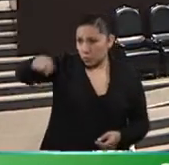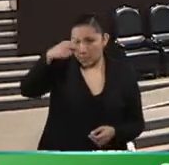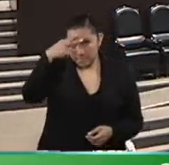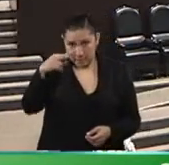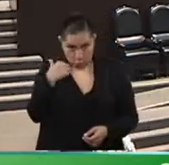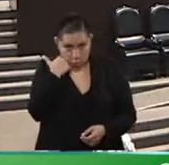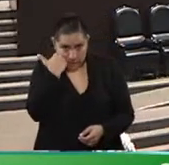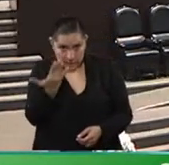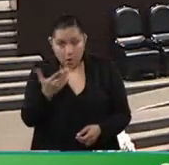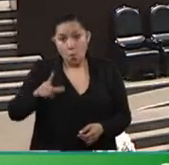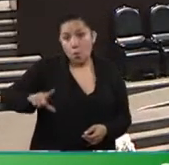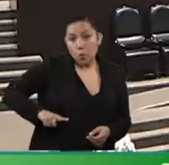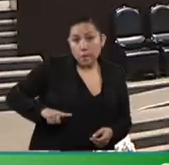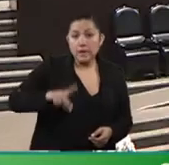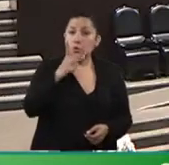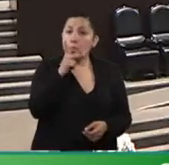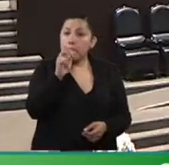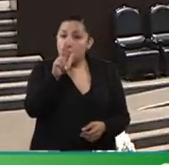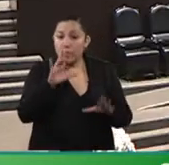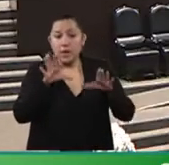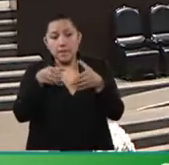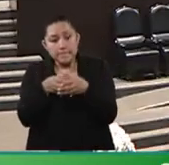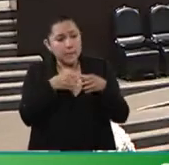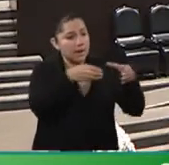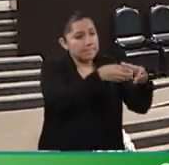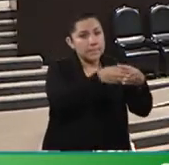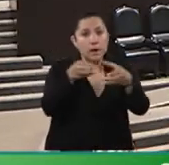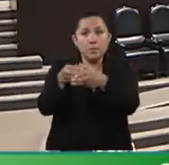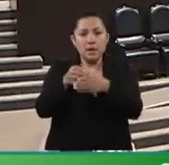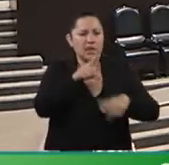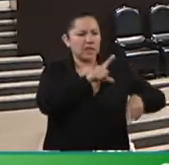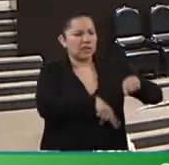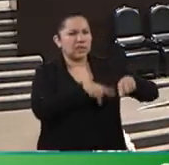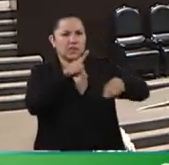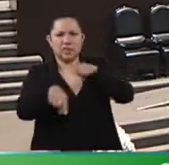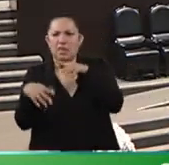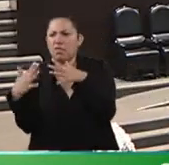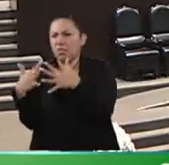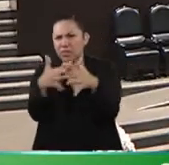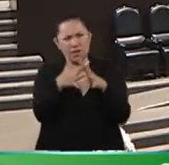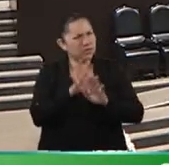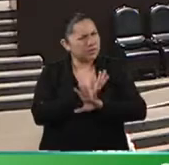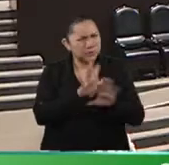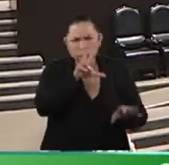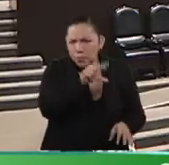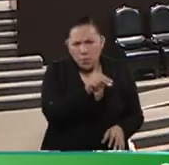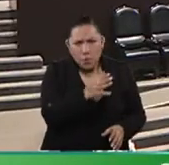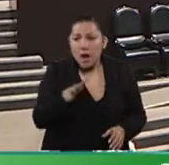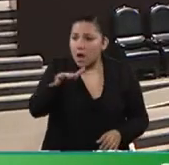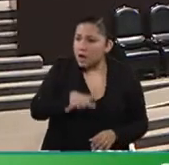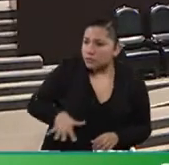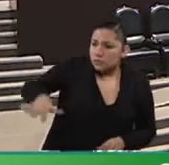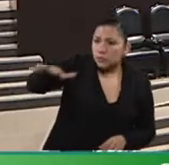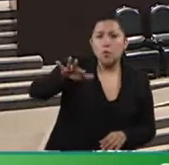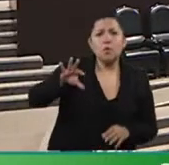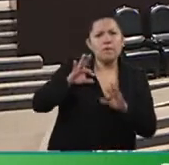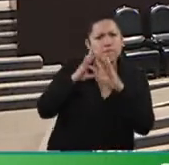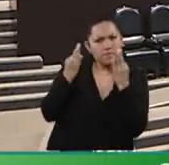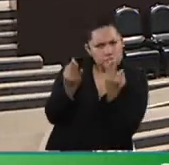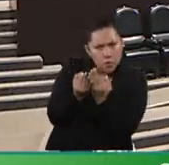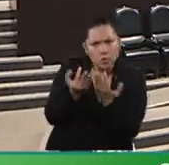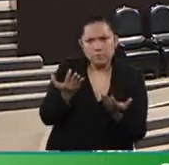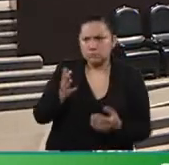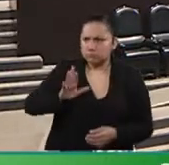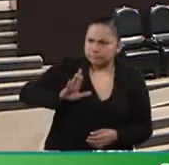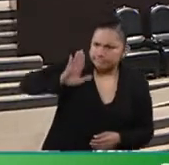y no sustituir la República democrática por un gobierno centralista esta